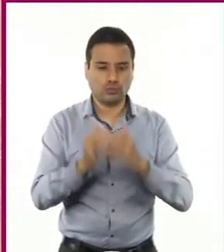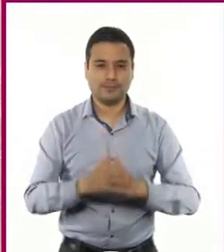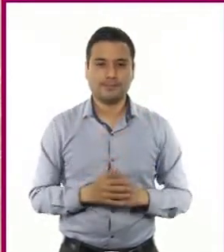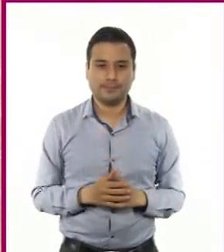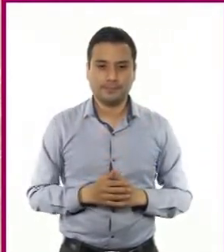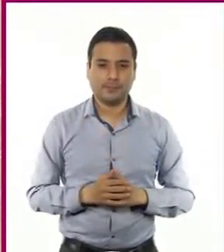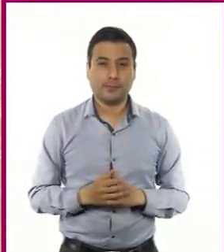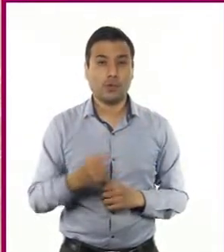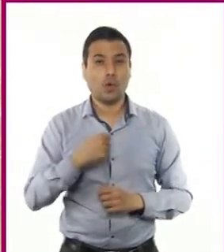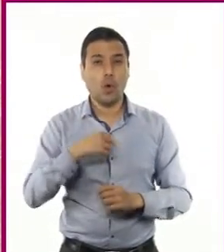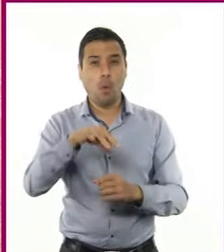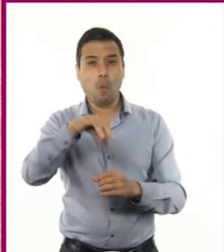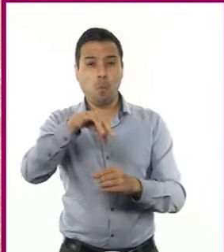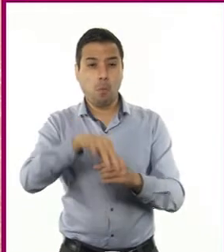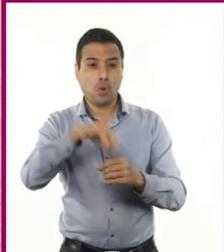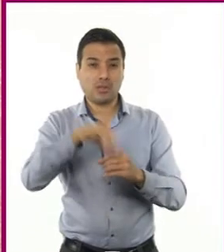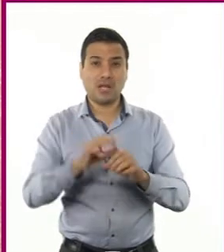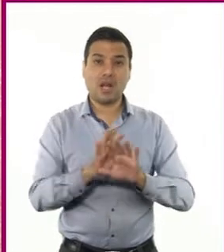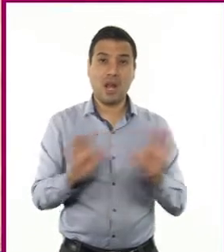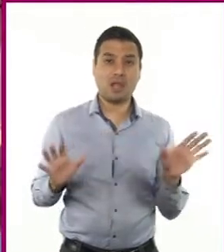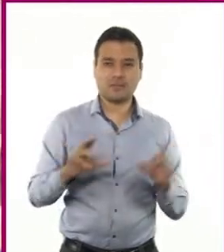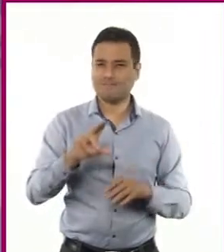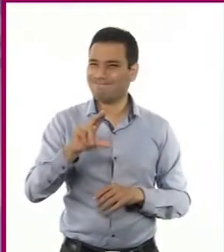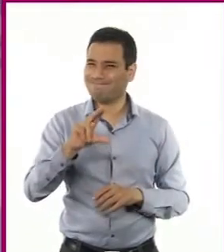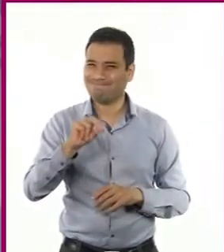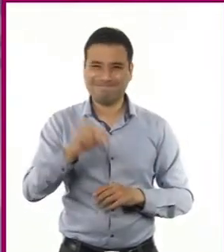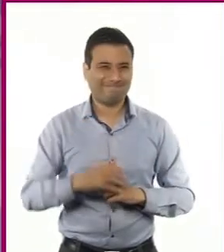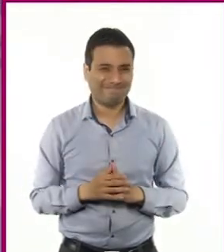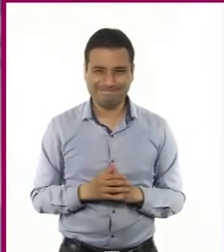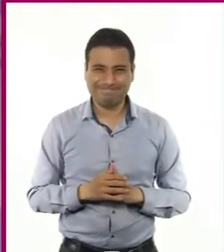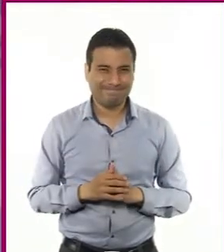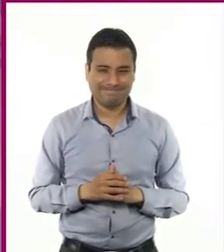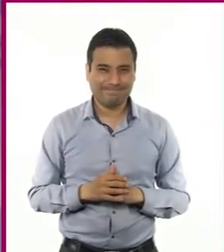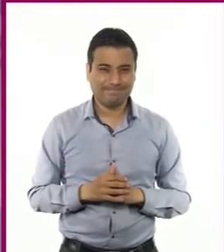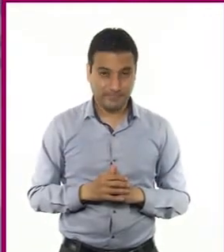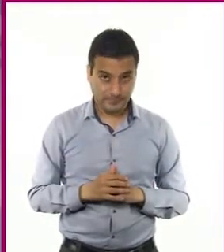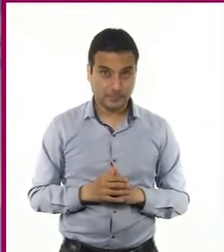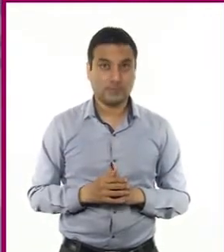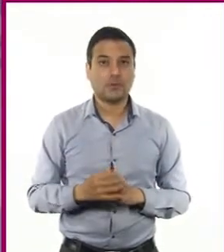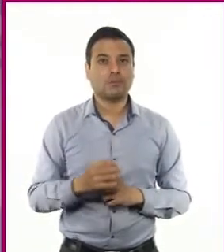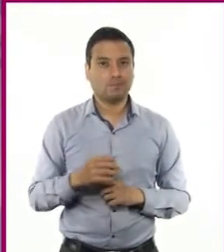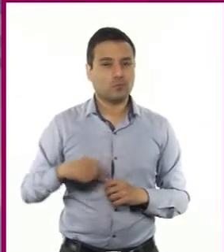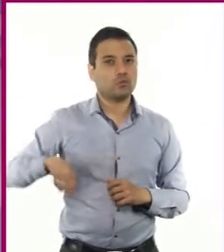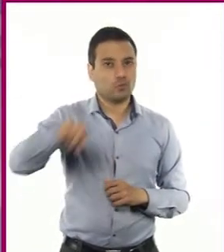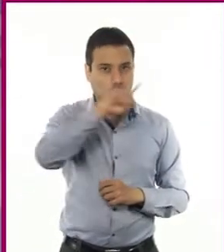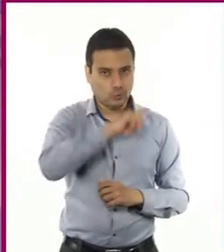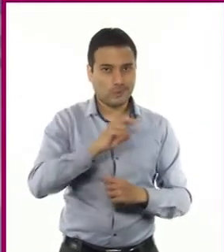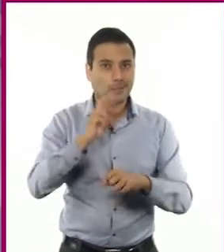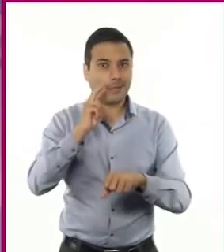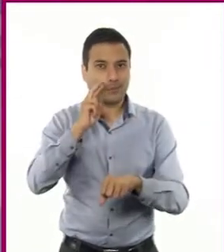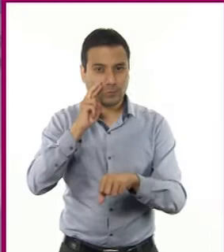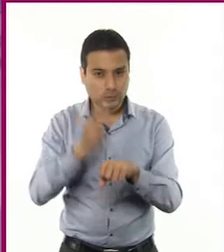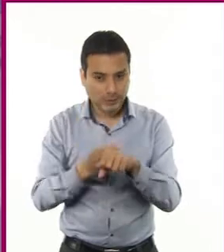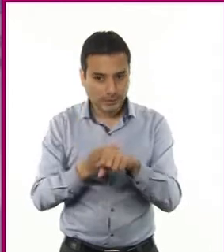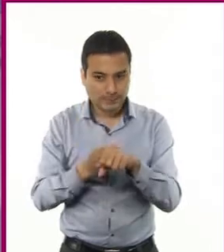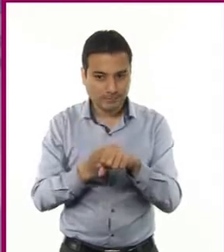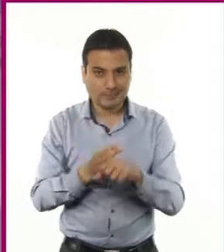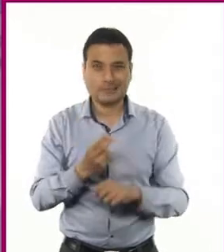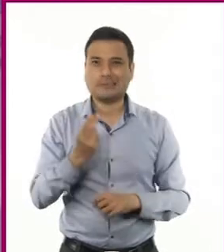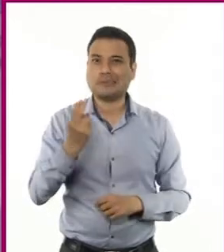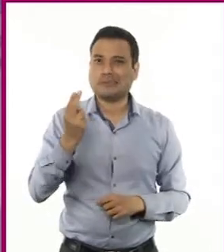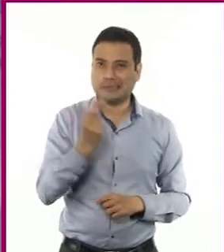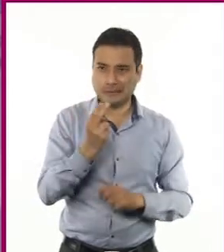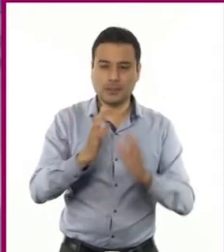basta votar y luego abandonar la participación política. La responsabilidad no excluye a nadie. Al contrario, el cambio